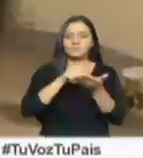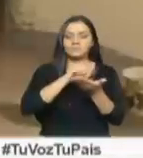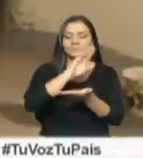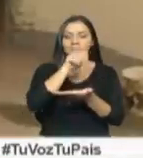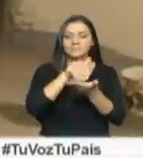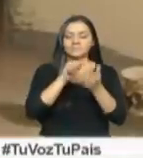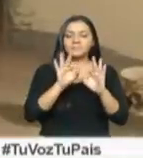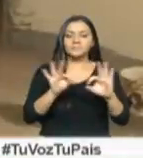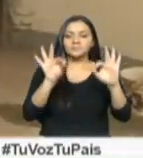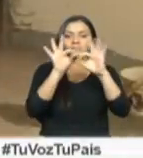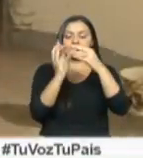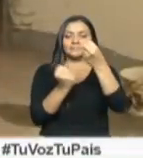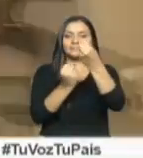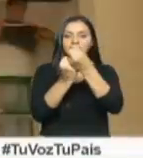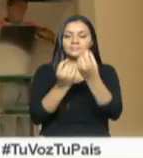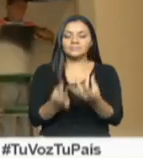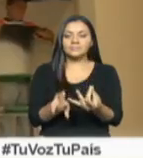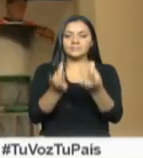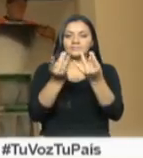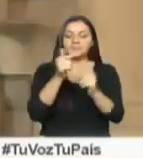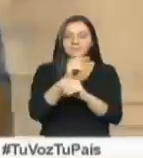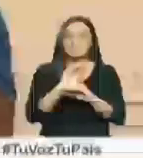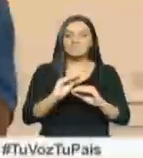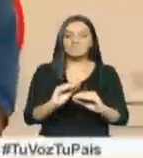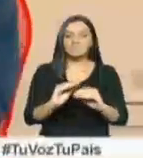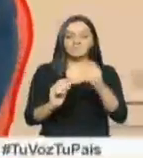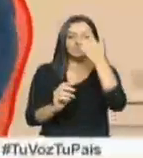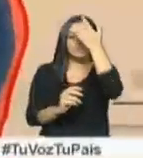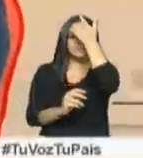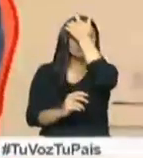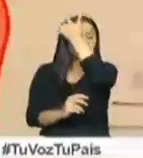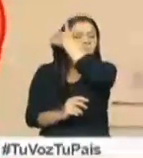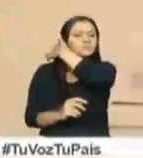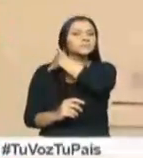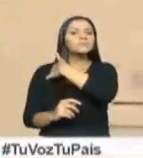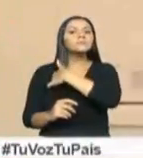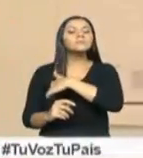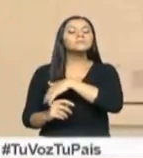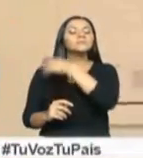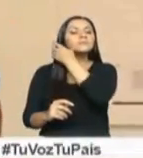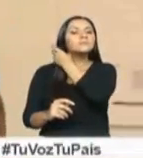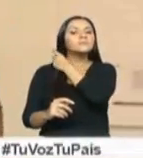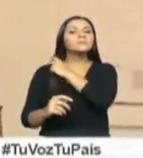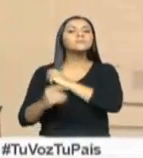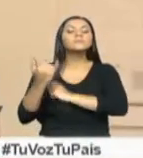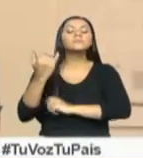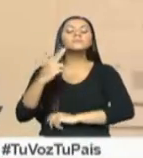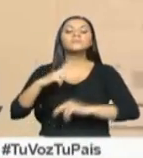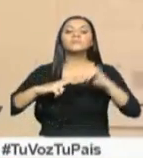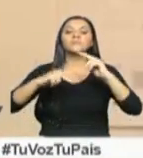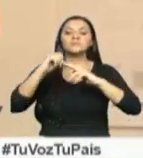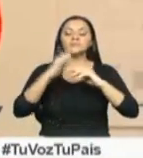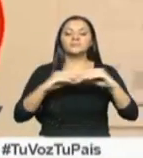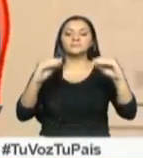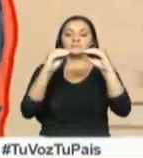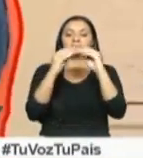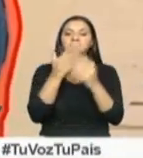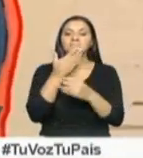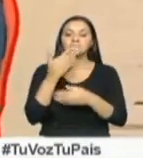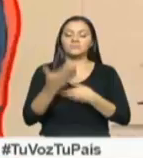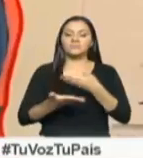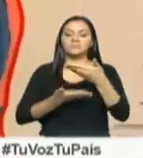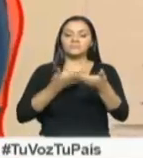mismo que contribuye a la calidad educativa del cantón. Que aparte de construir infraestructura educativa, también estamos y hemos mejorado